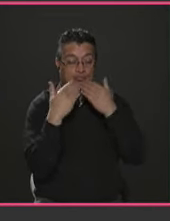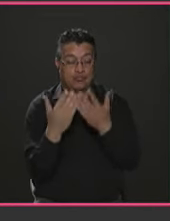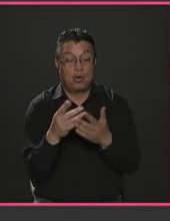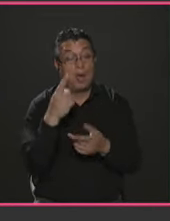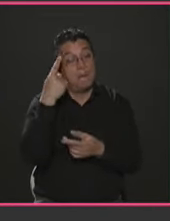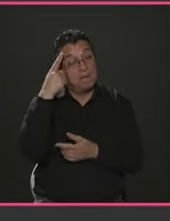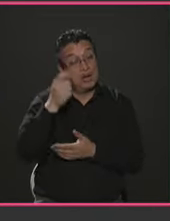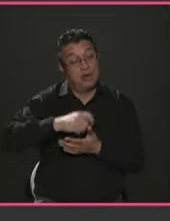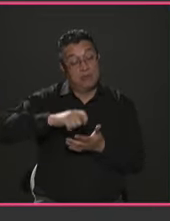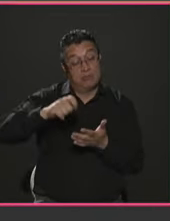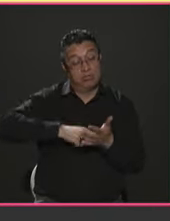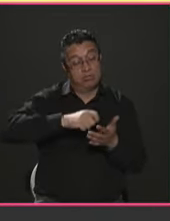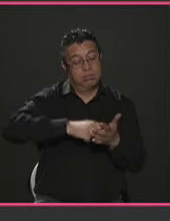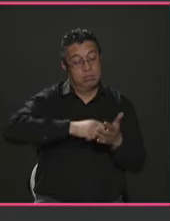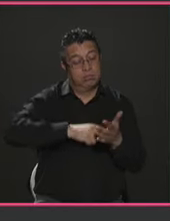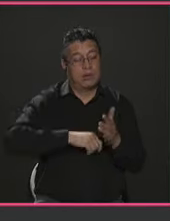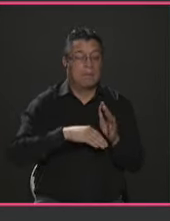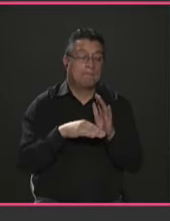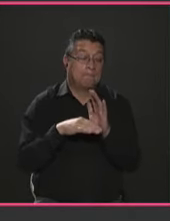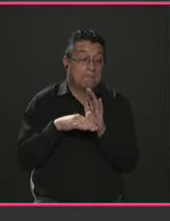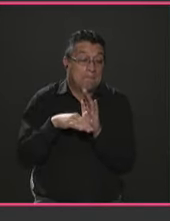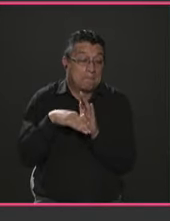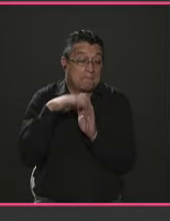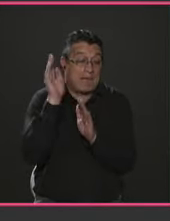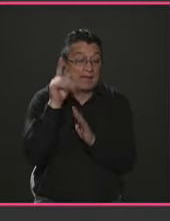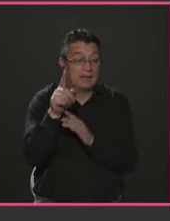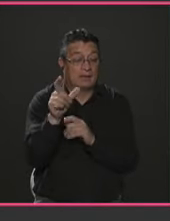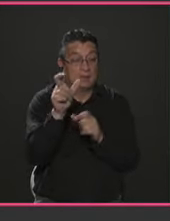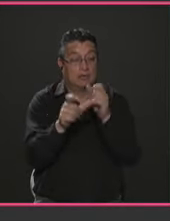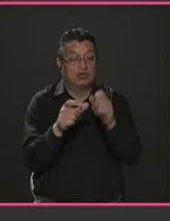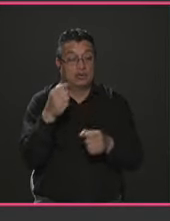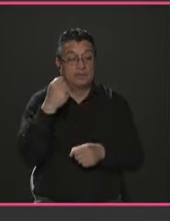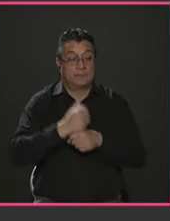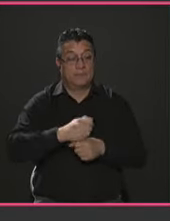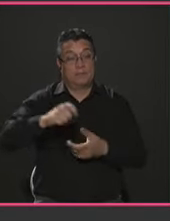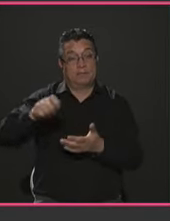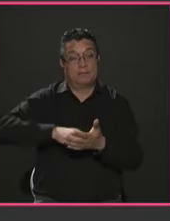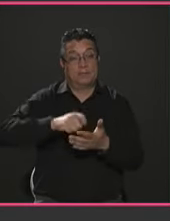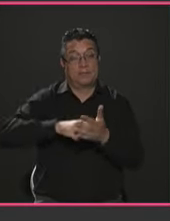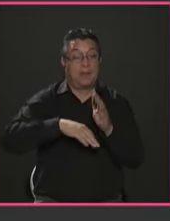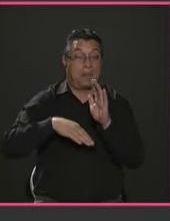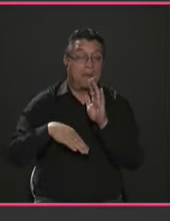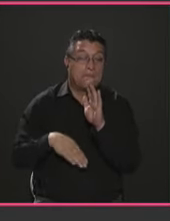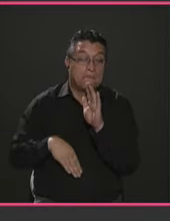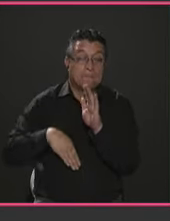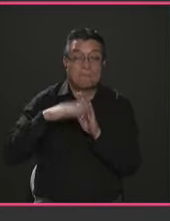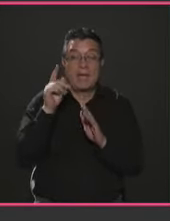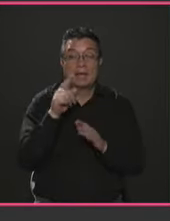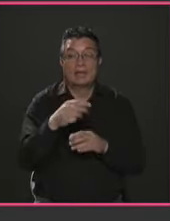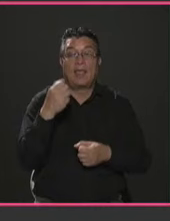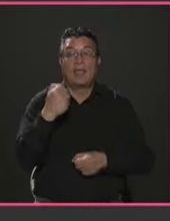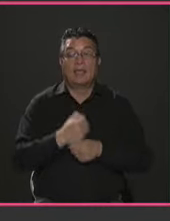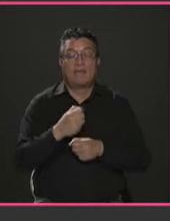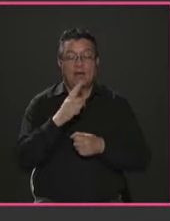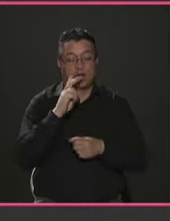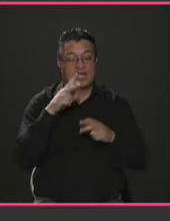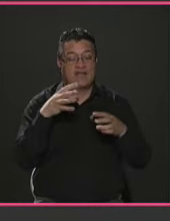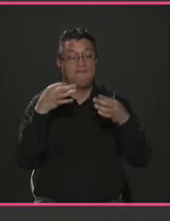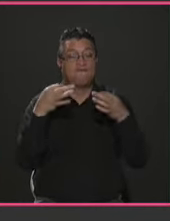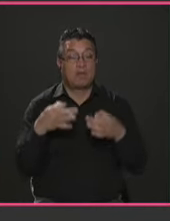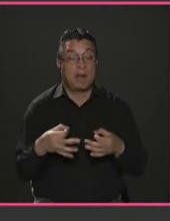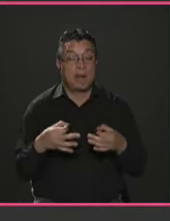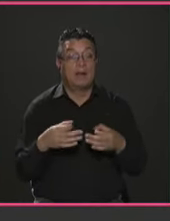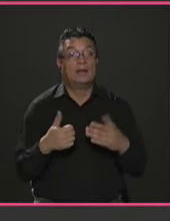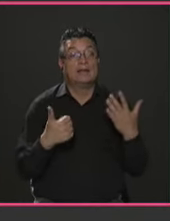emplean a la mayor parte de cuando son empleados a la mayor parte del trabajo informal